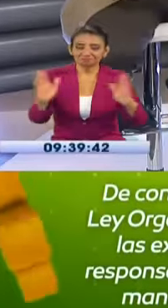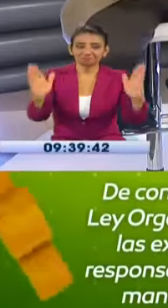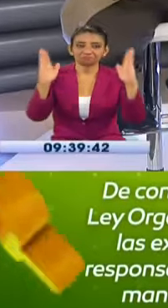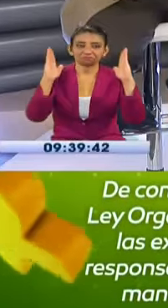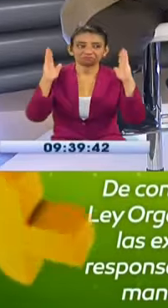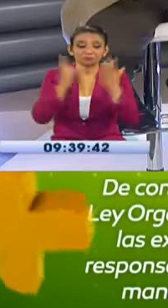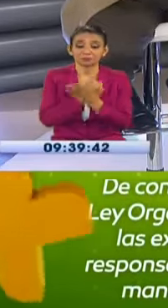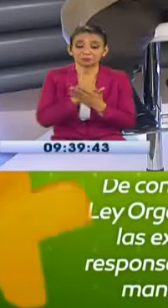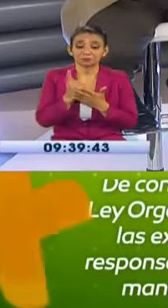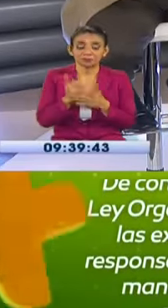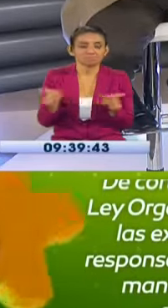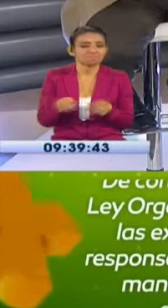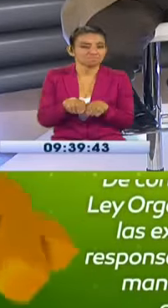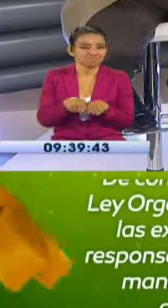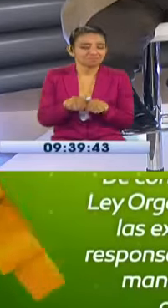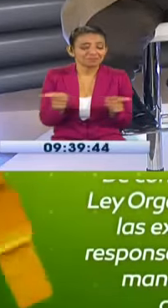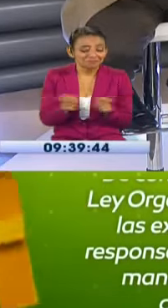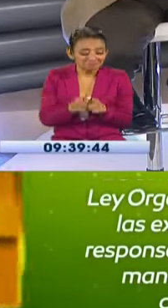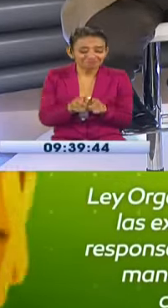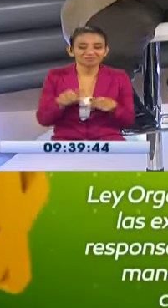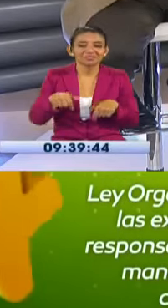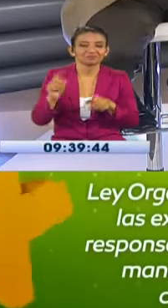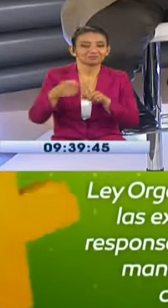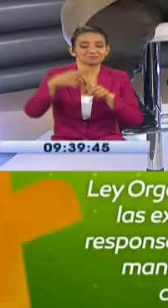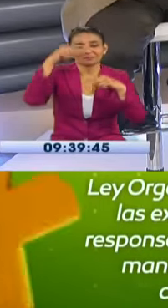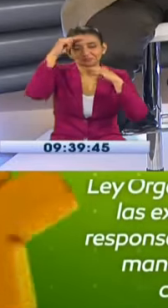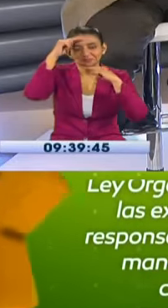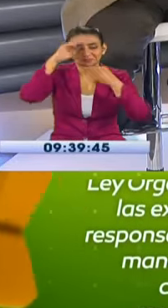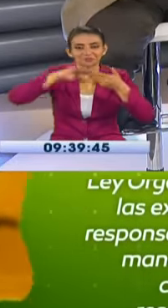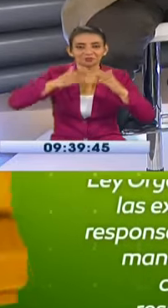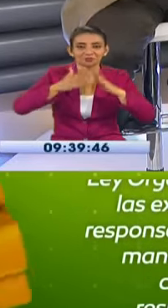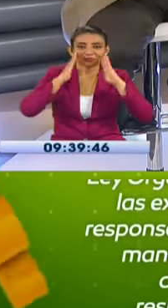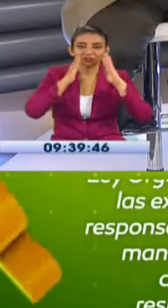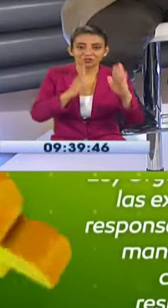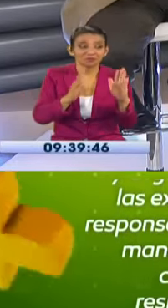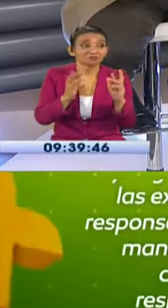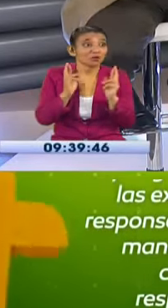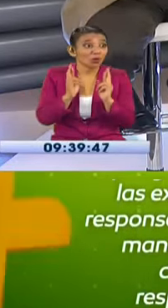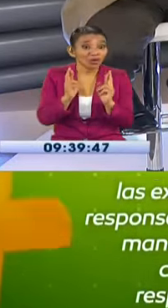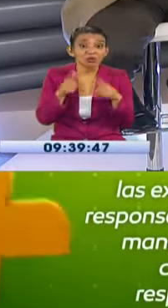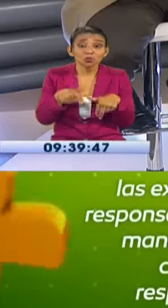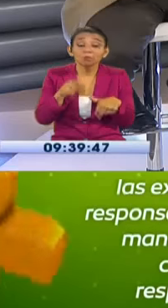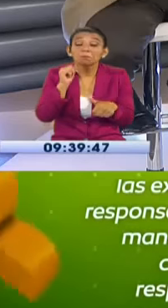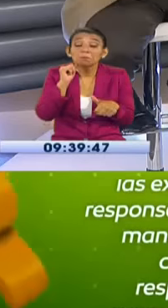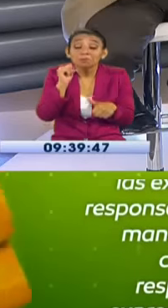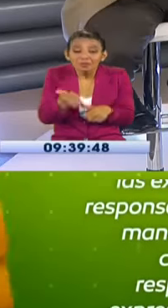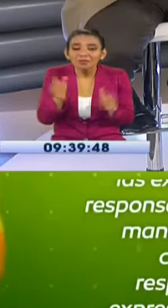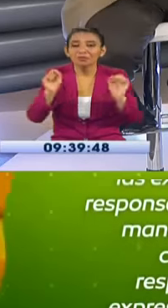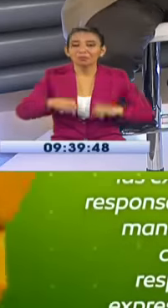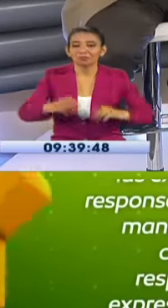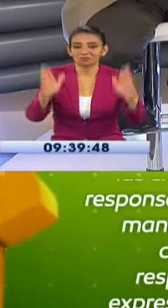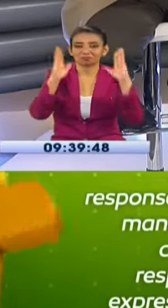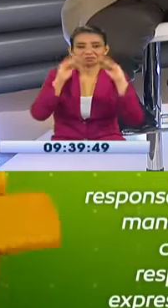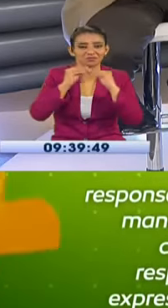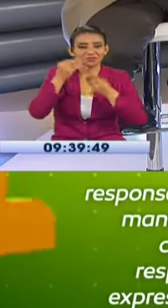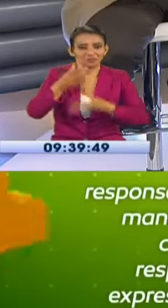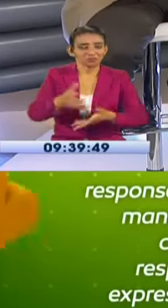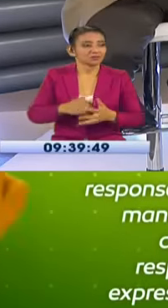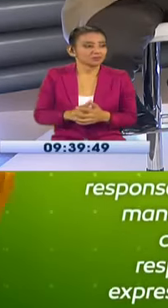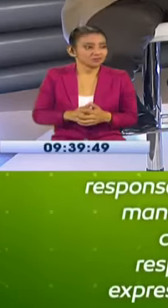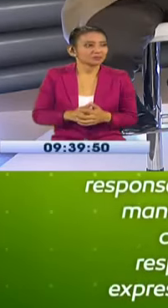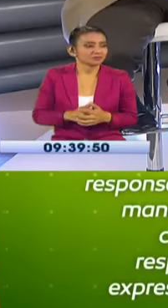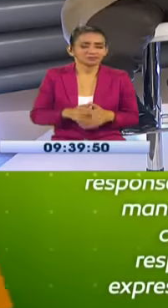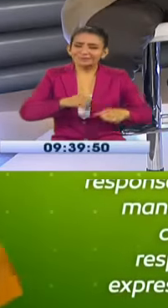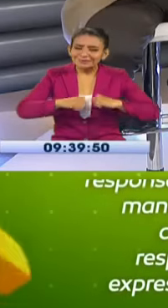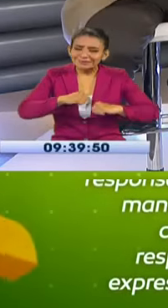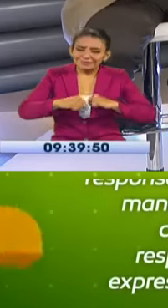semana corta que tenemos en este, su primer noticiero de la comunidad. Esperamos pues, que nos acompañen mañana para seguir informando. Intensa, vívelo un